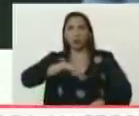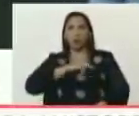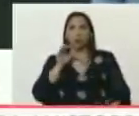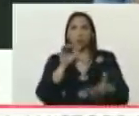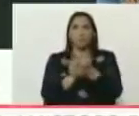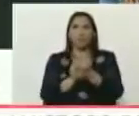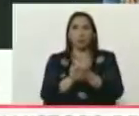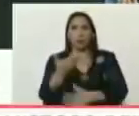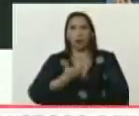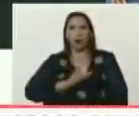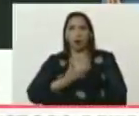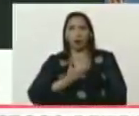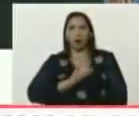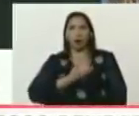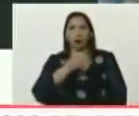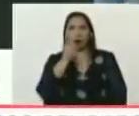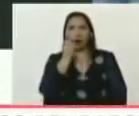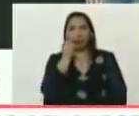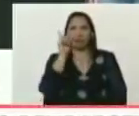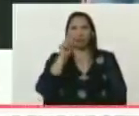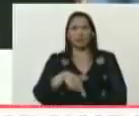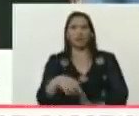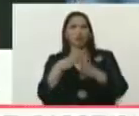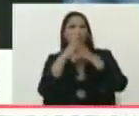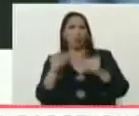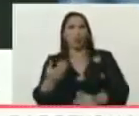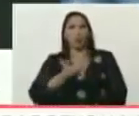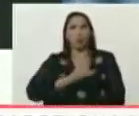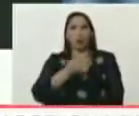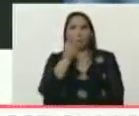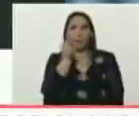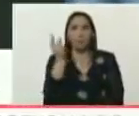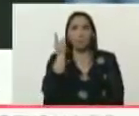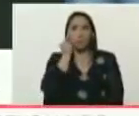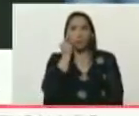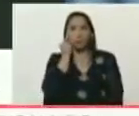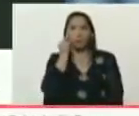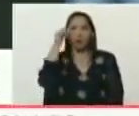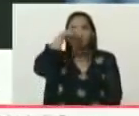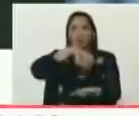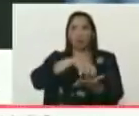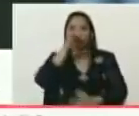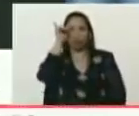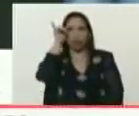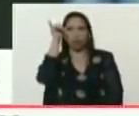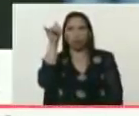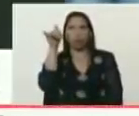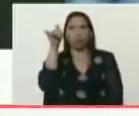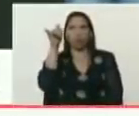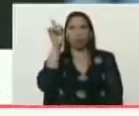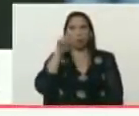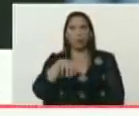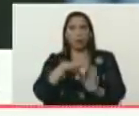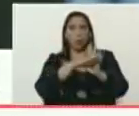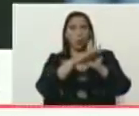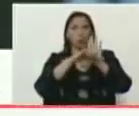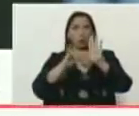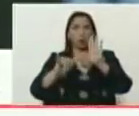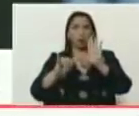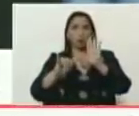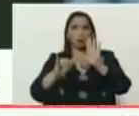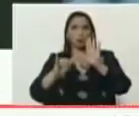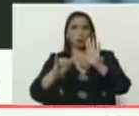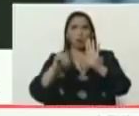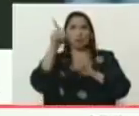compañero alcalde y con él a todas las alcaldes y alcaldesas del estado Yaracuy, a los constituyentes, a